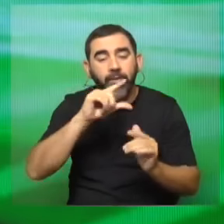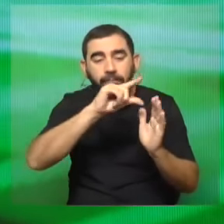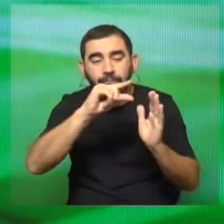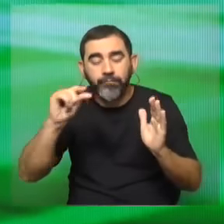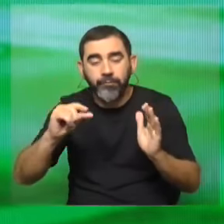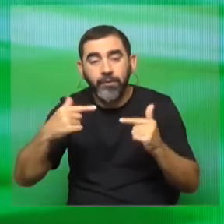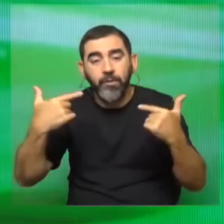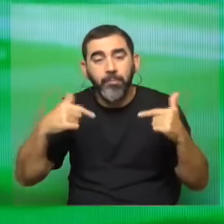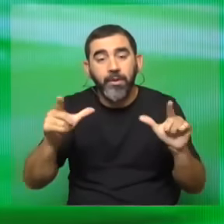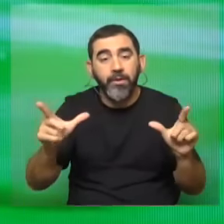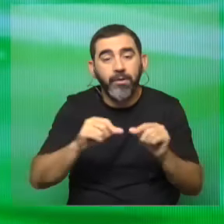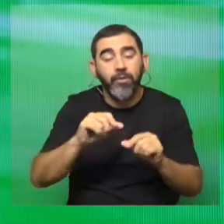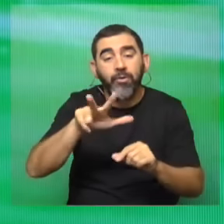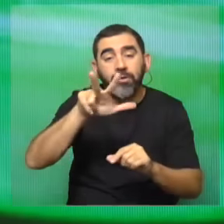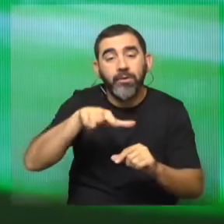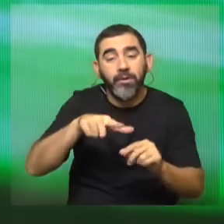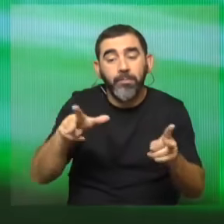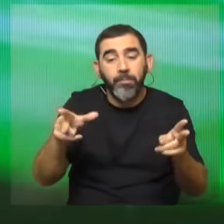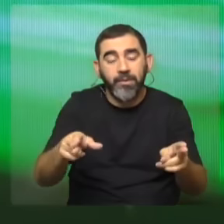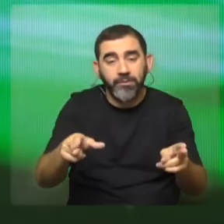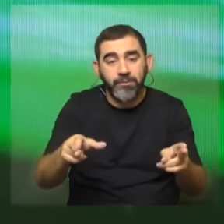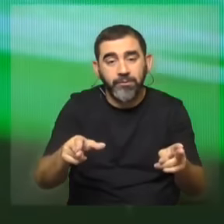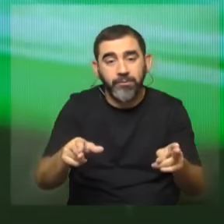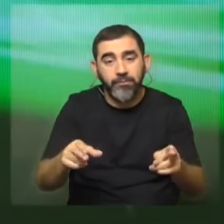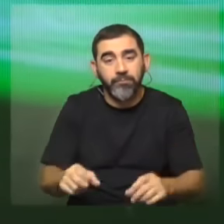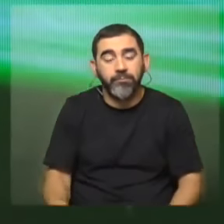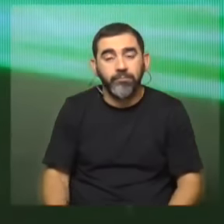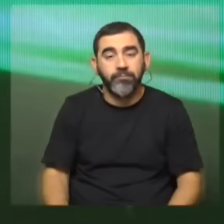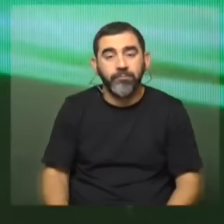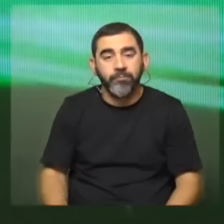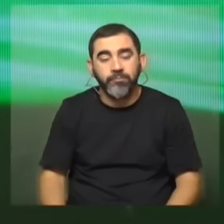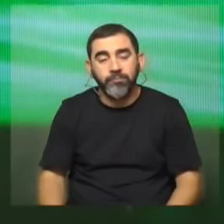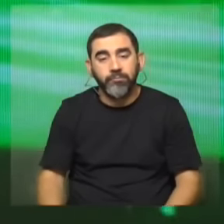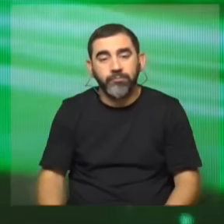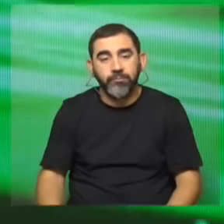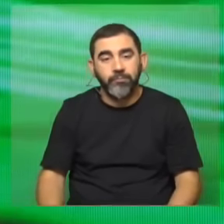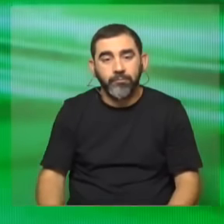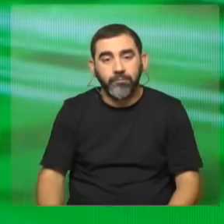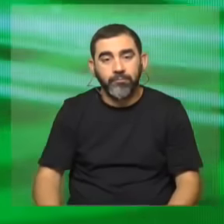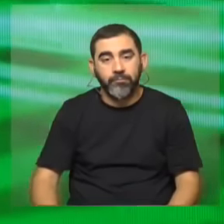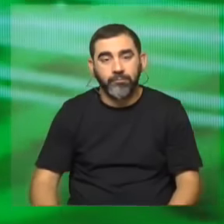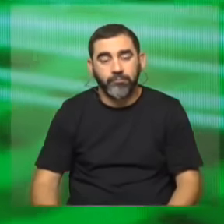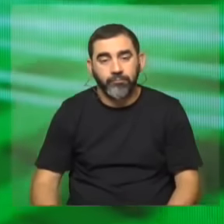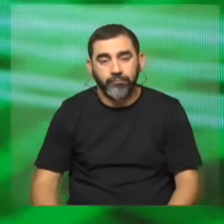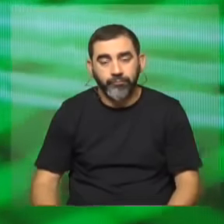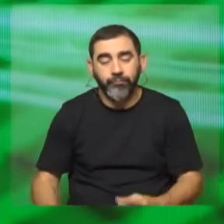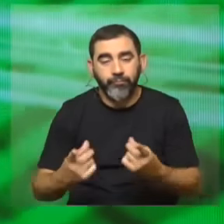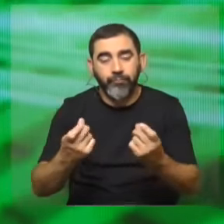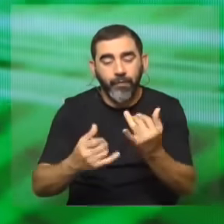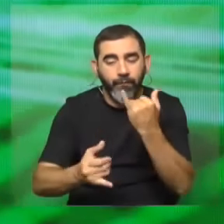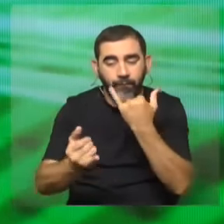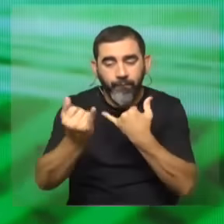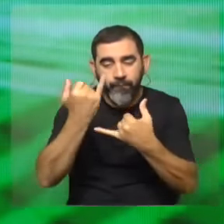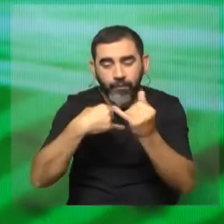Ministerio lo cierra cada 3 meses por trimestre porque hay una serie de datos a tener en cuenta que se necesita este